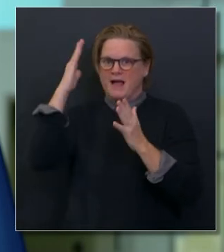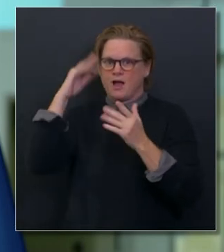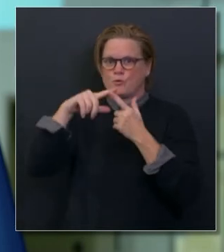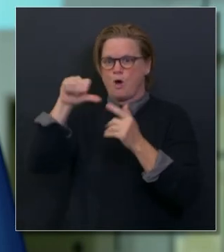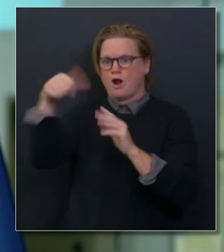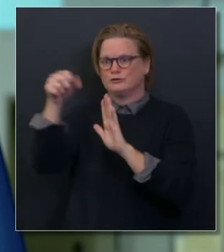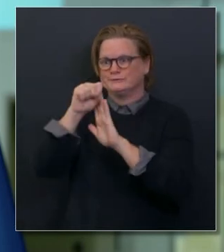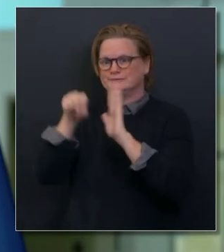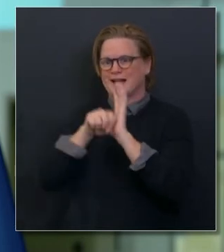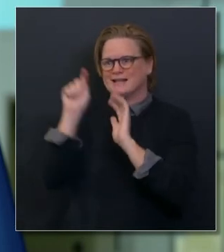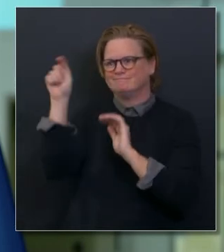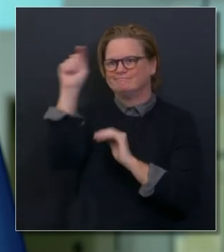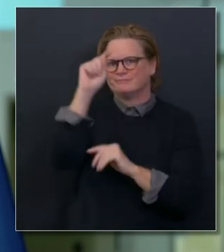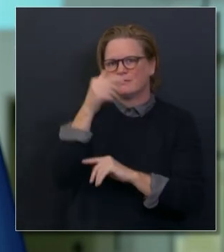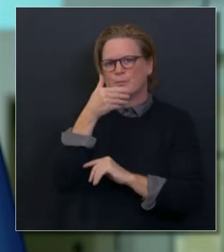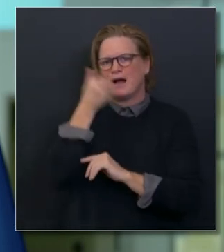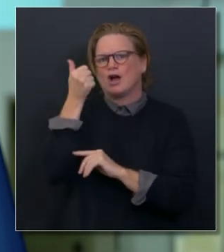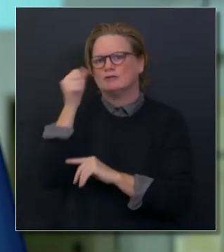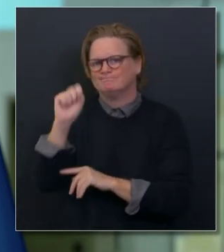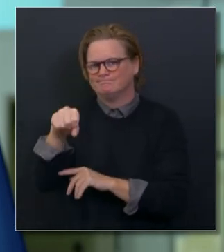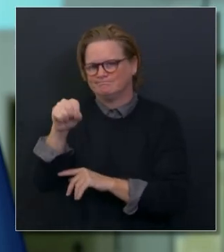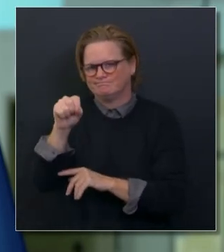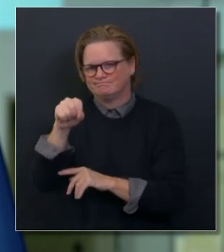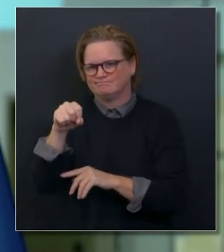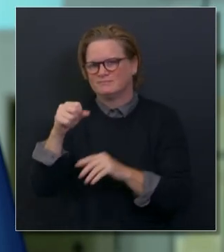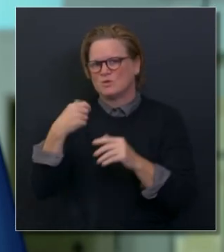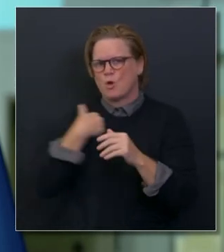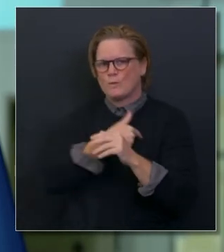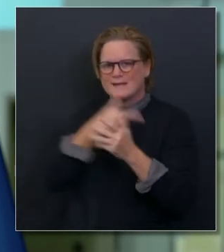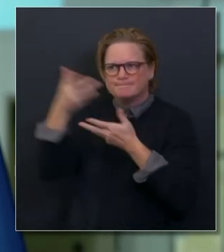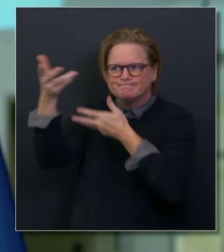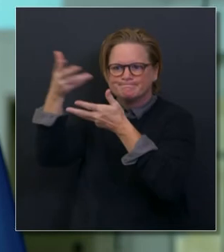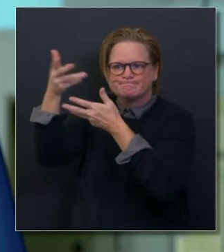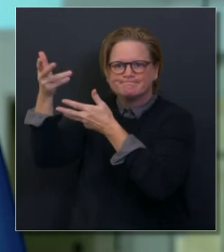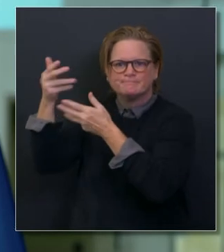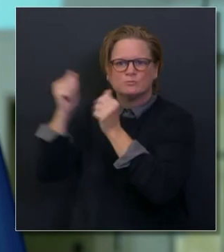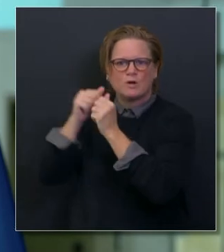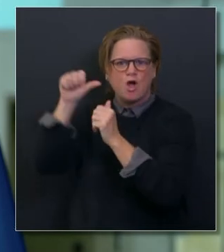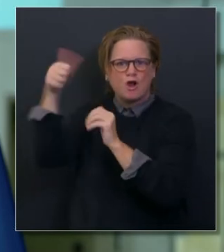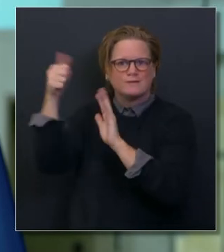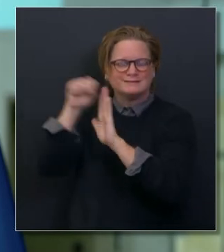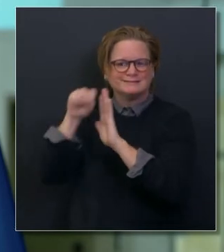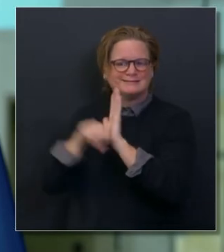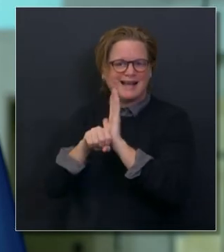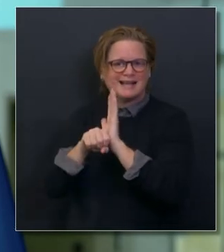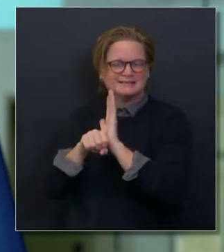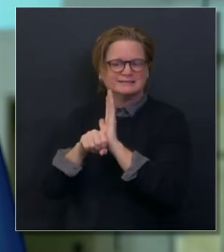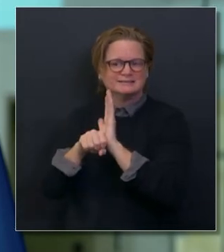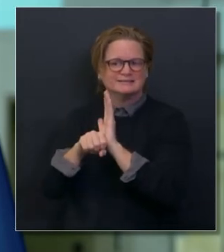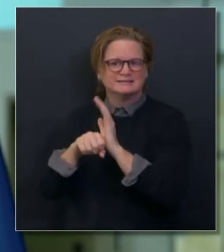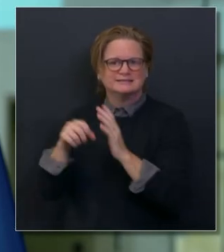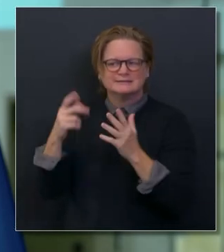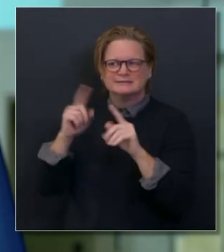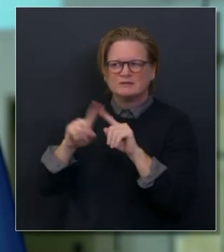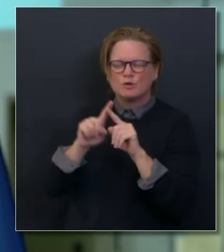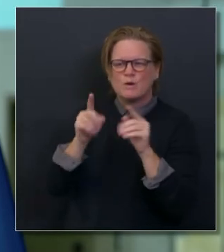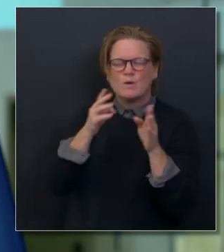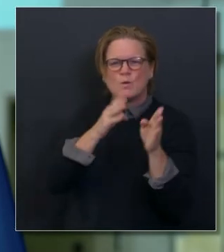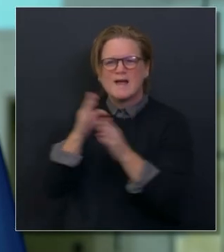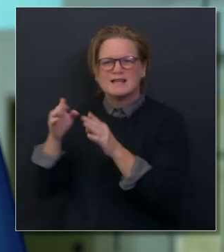Estamos planeando para anticipar las verdaderas necesidades de este personal. Todo esto definitivamente